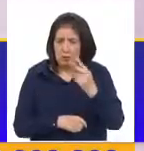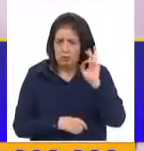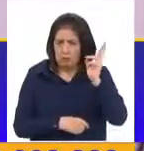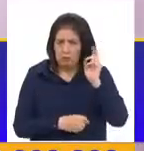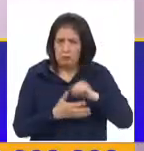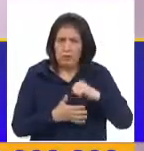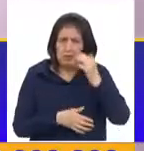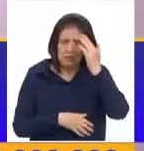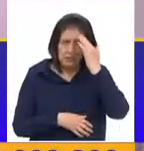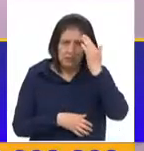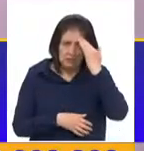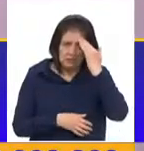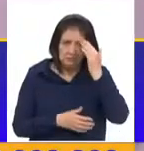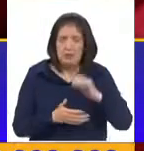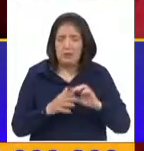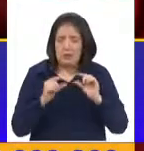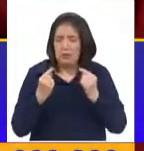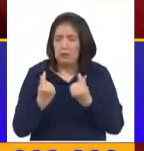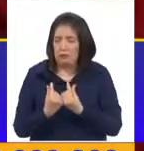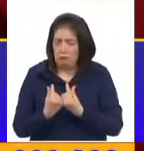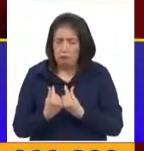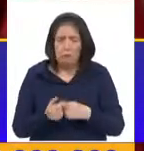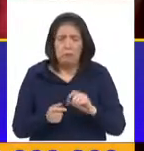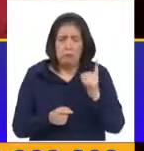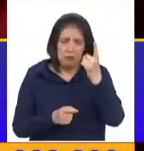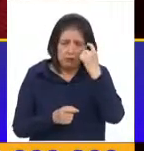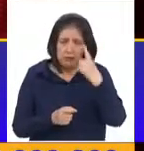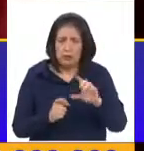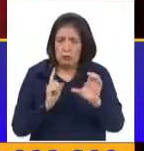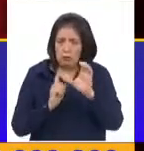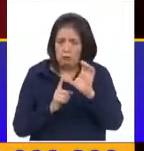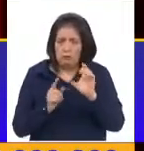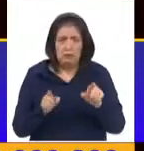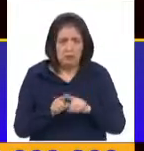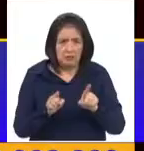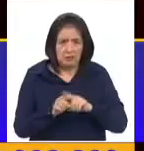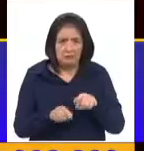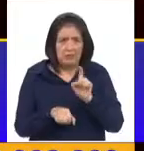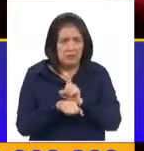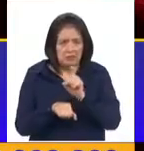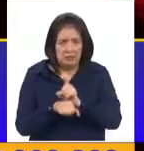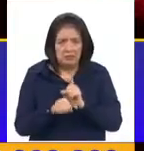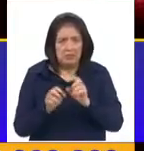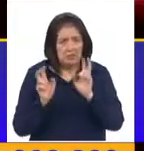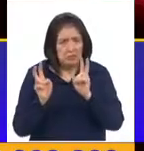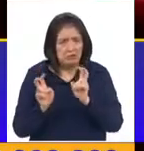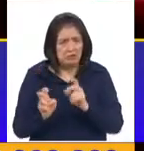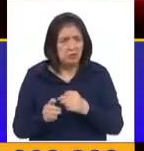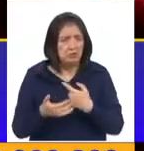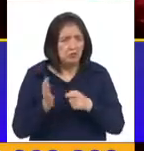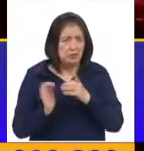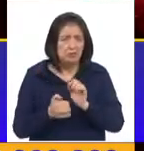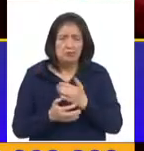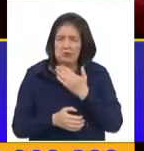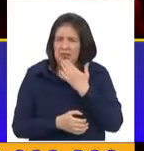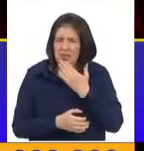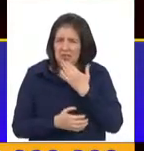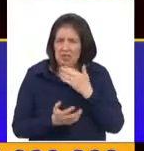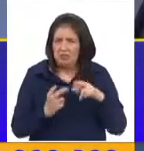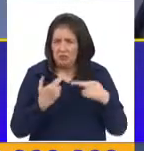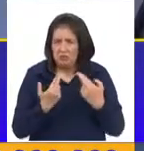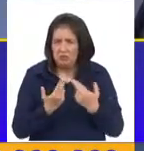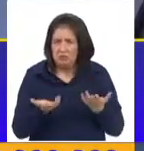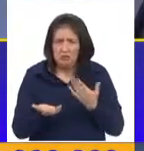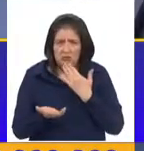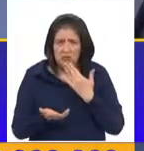para conocer más sobre el Partido Comunista. Además, recibió adoctrinamiento, pero ¿con quiénes se habría reunido?